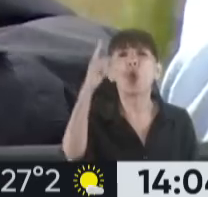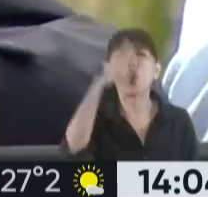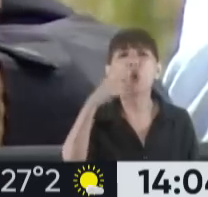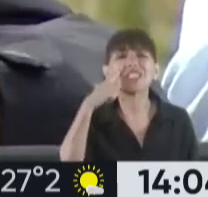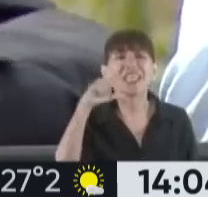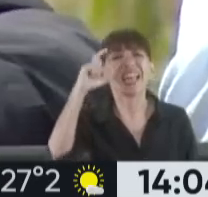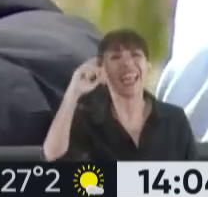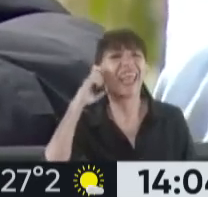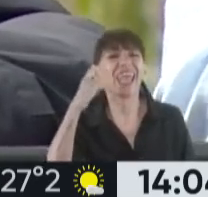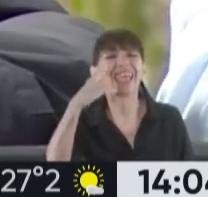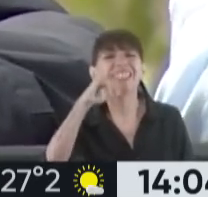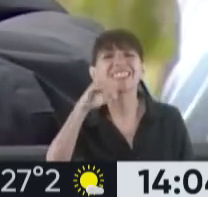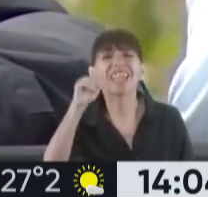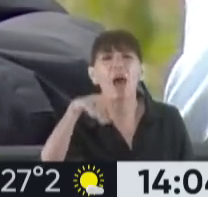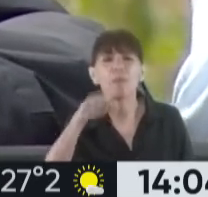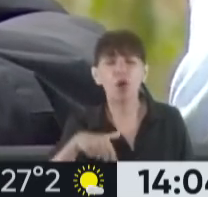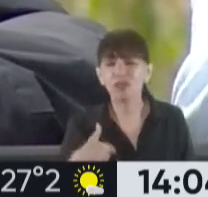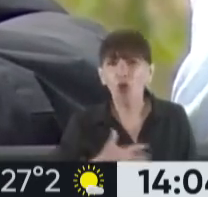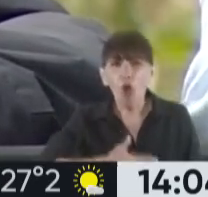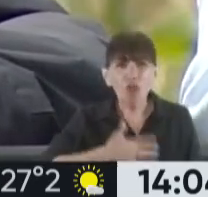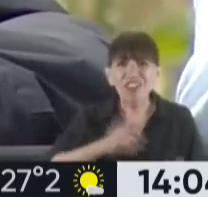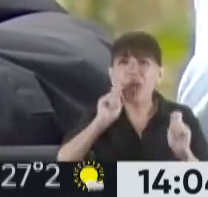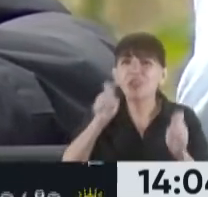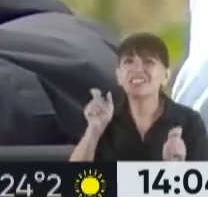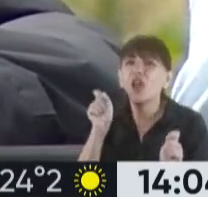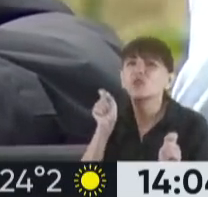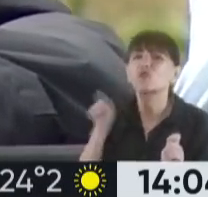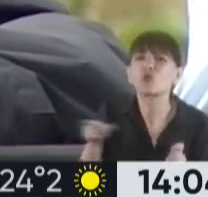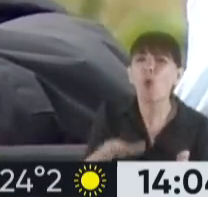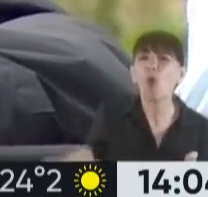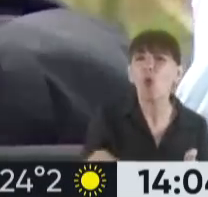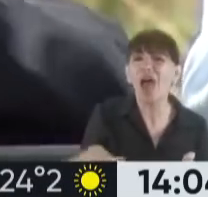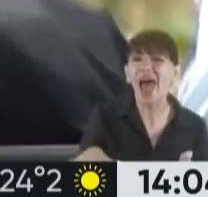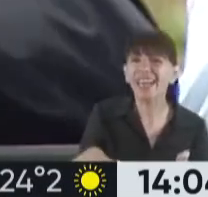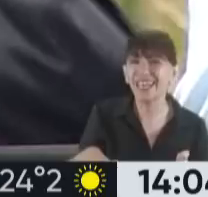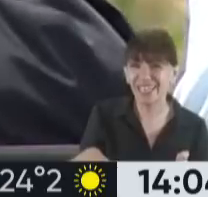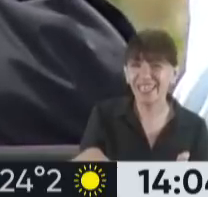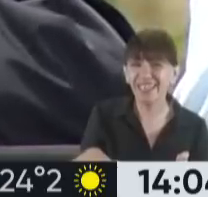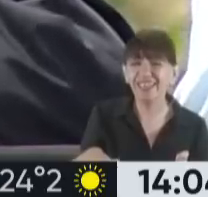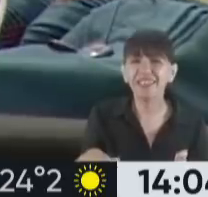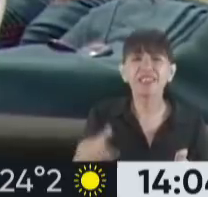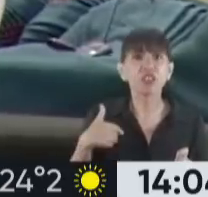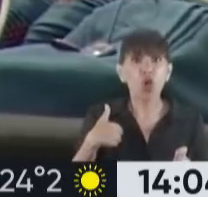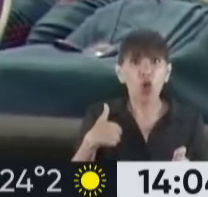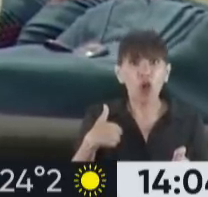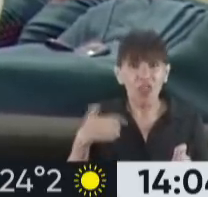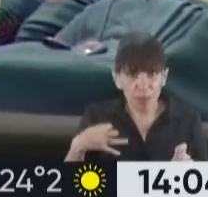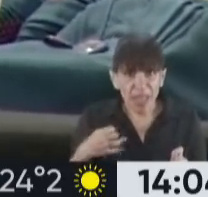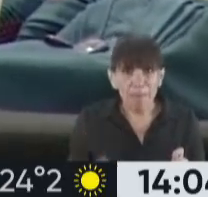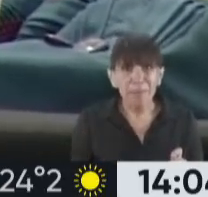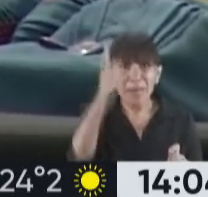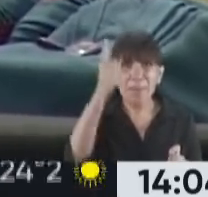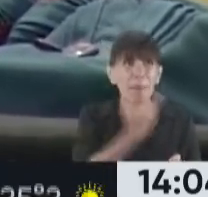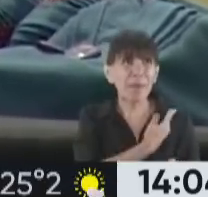La verdad es que estoy muy feliz, Eulogia, de estar en tu tierra. La verdad es que si soy el primer presidente que viene a La